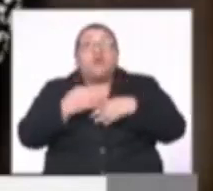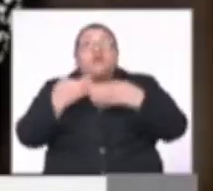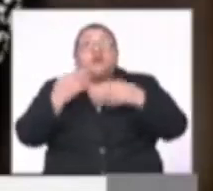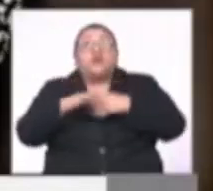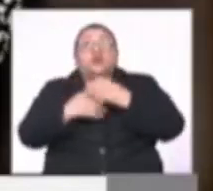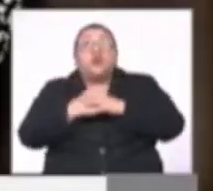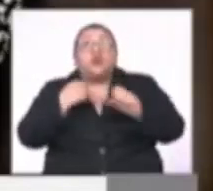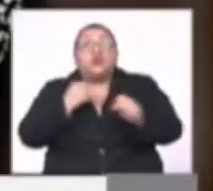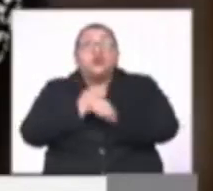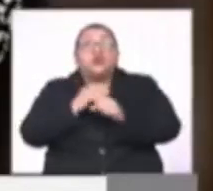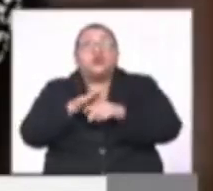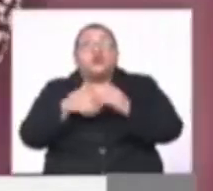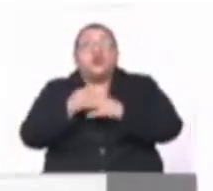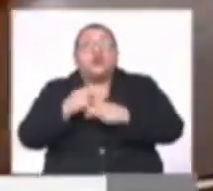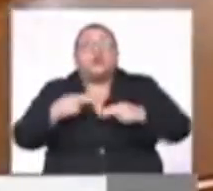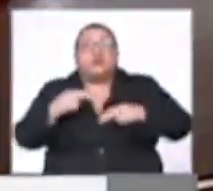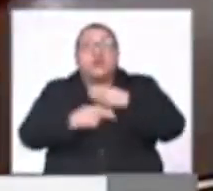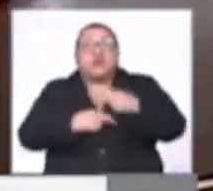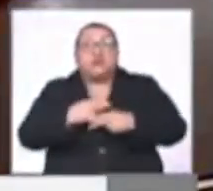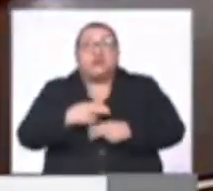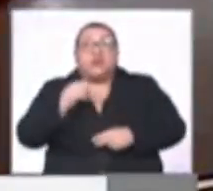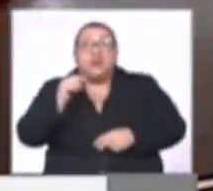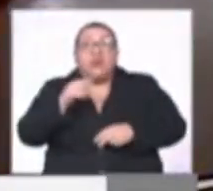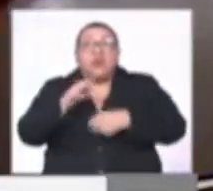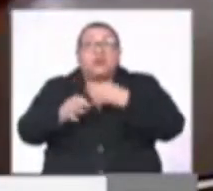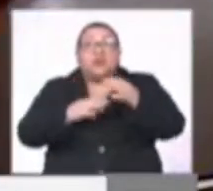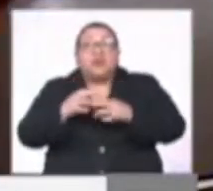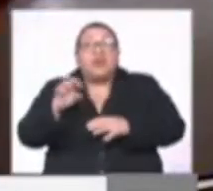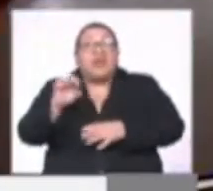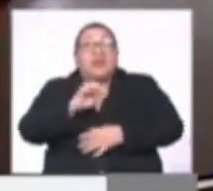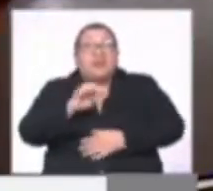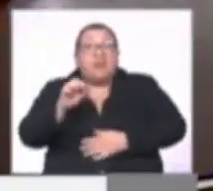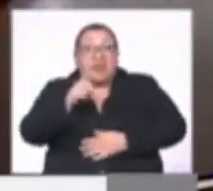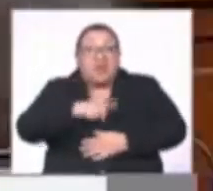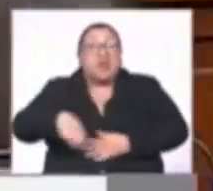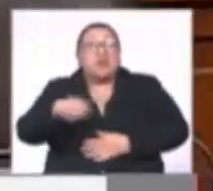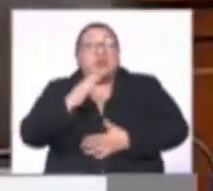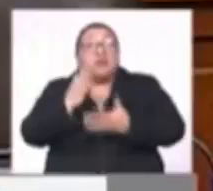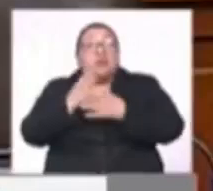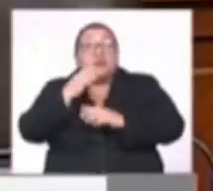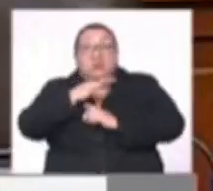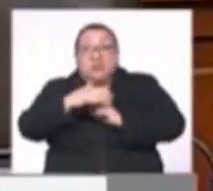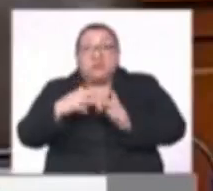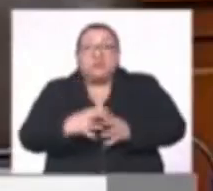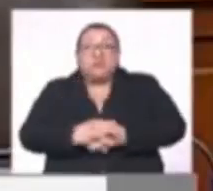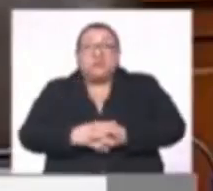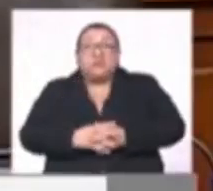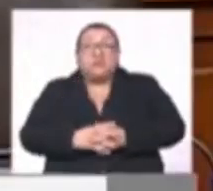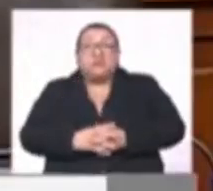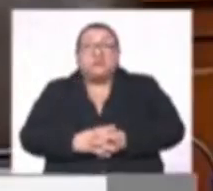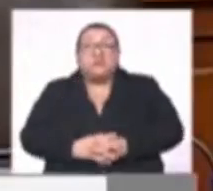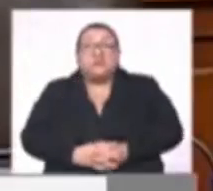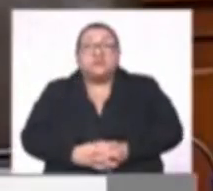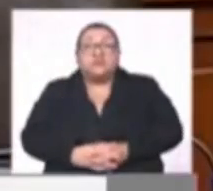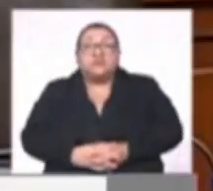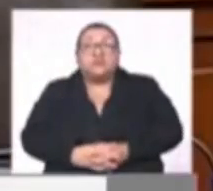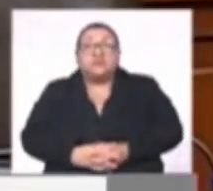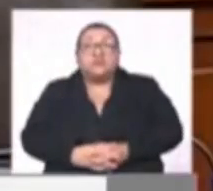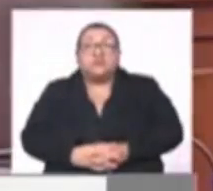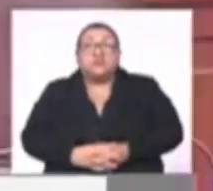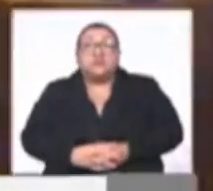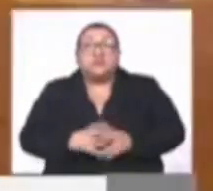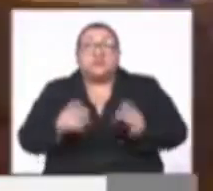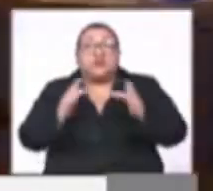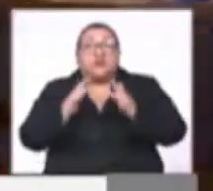impacto afecte a nuestro territorio nacional. Ante la declaratoria de emergencia, el Ministerio del Ambiente, con resolución ministerial y